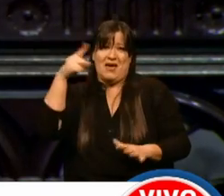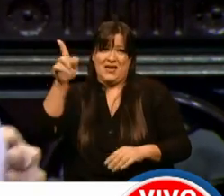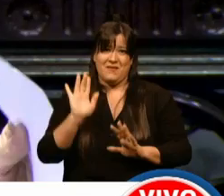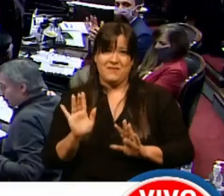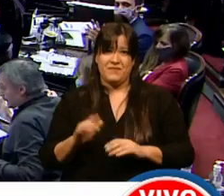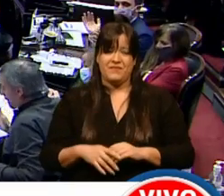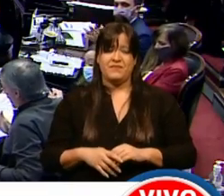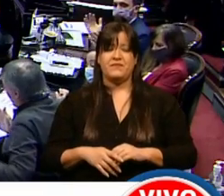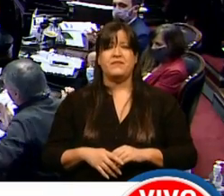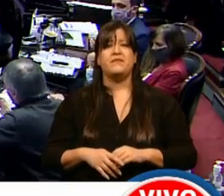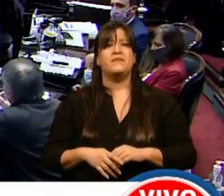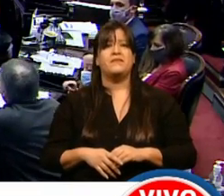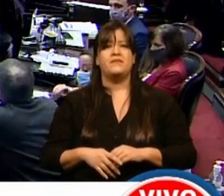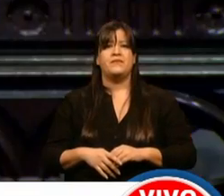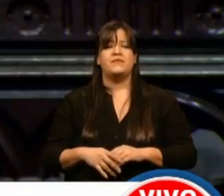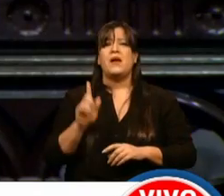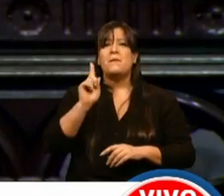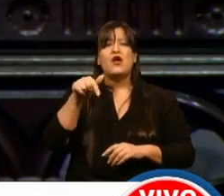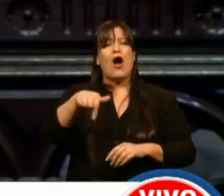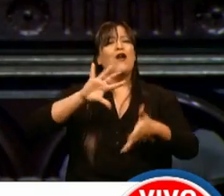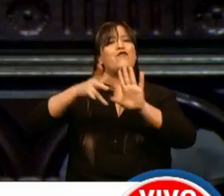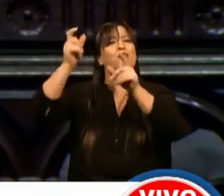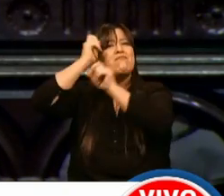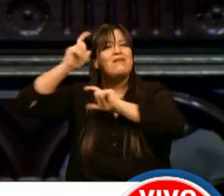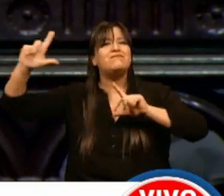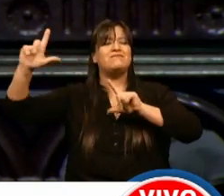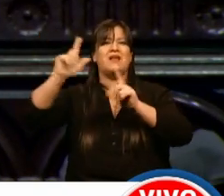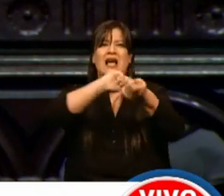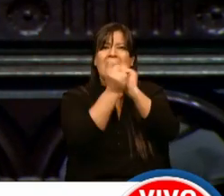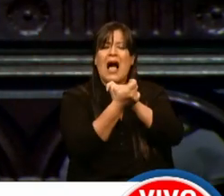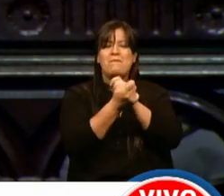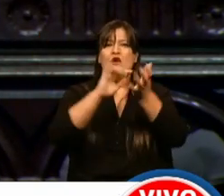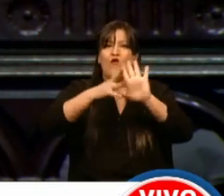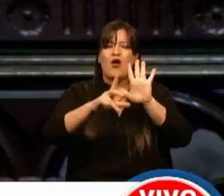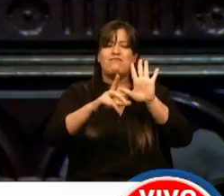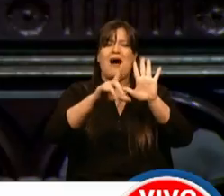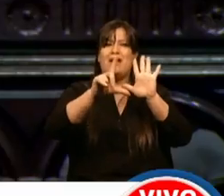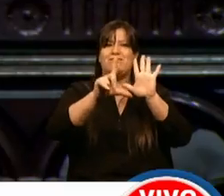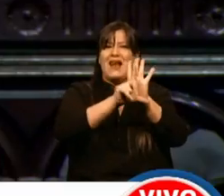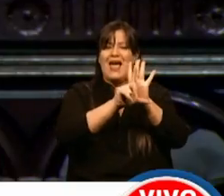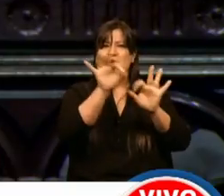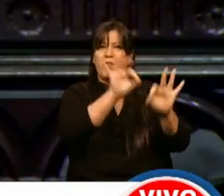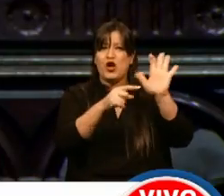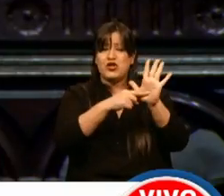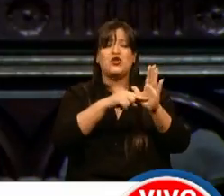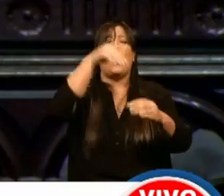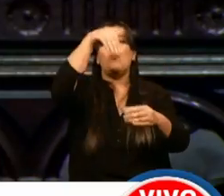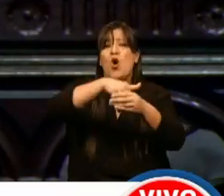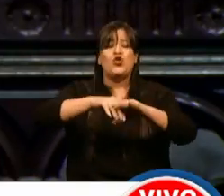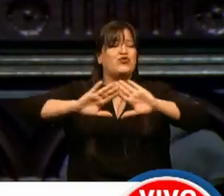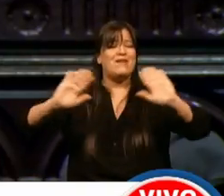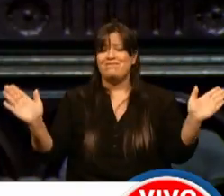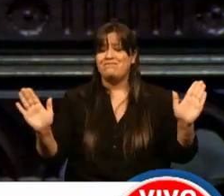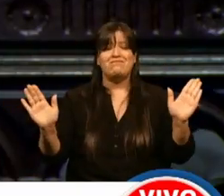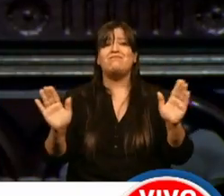pero bueno este cambio de paradigma a este cambio de lógica que voten como voten va a